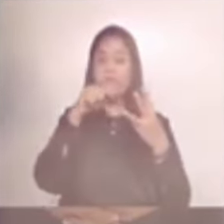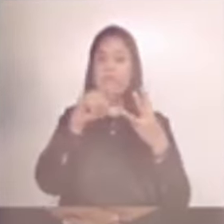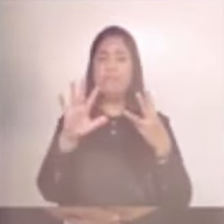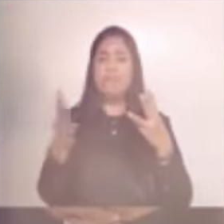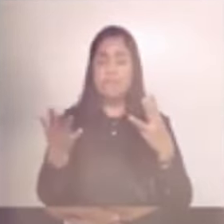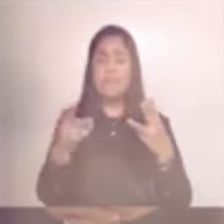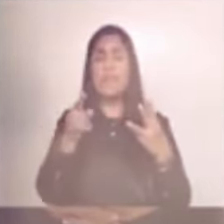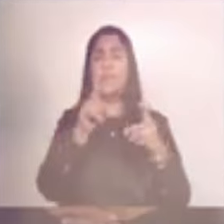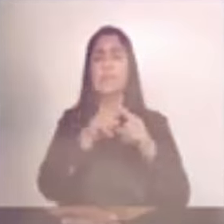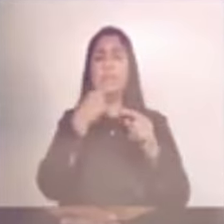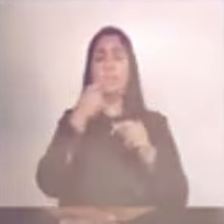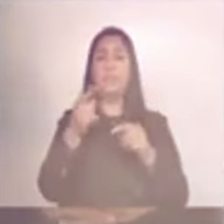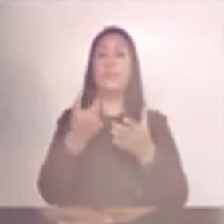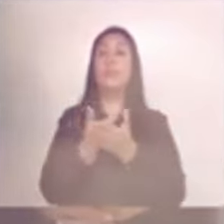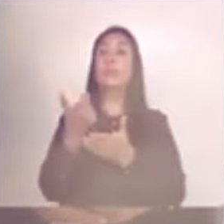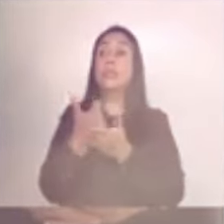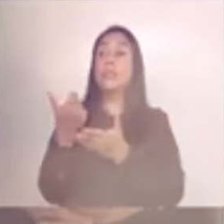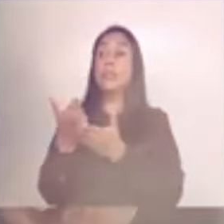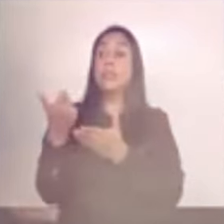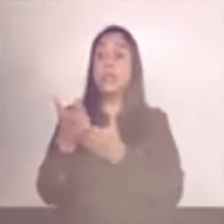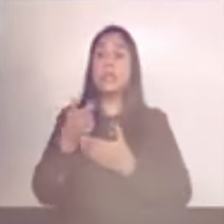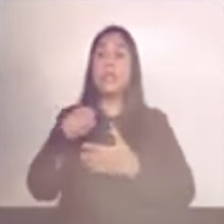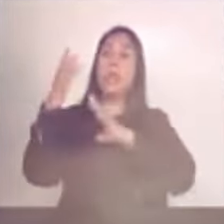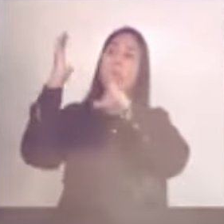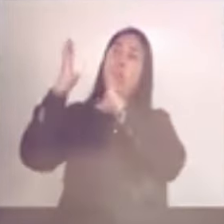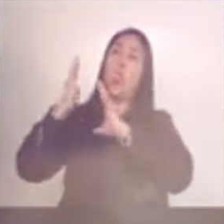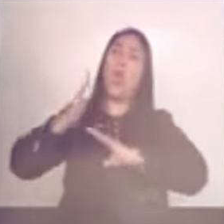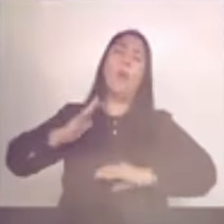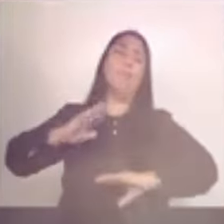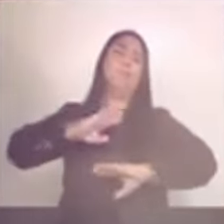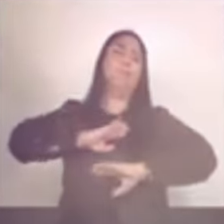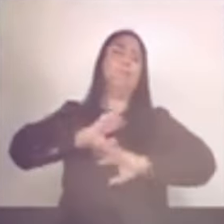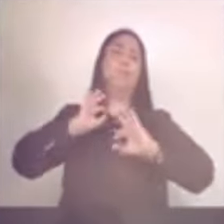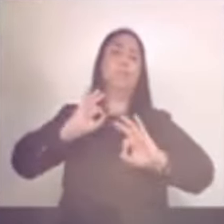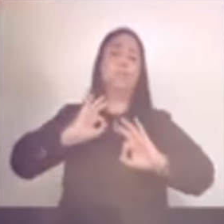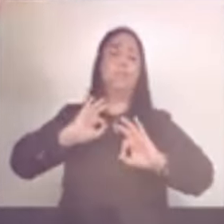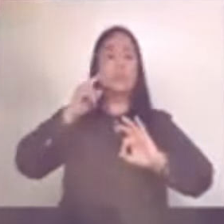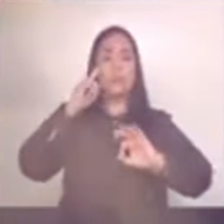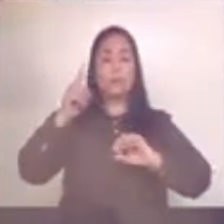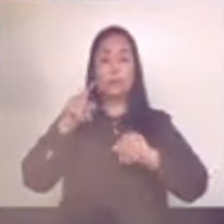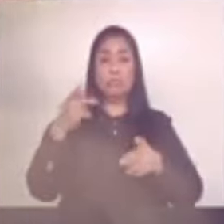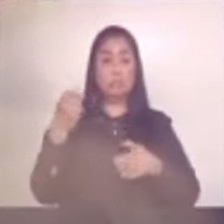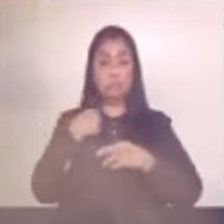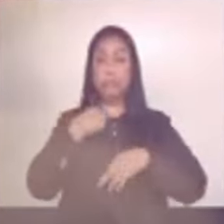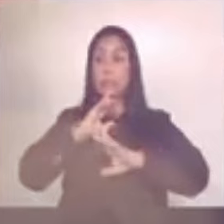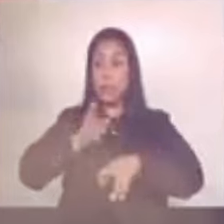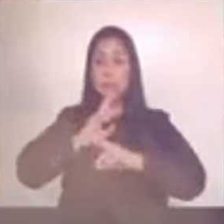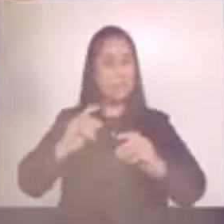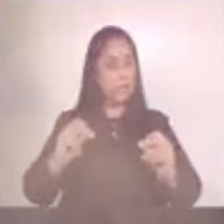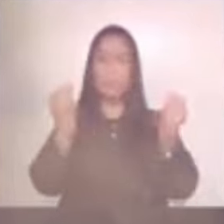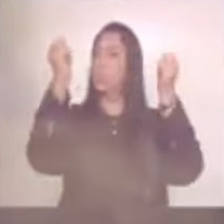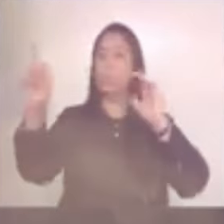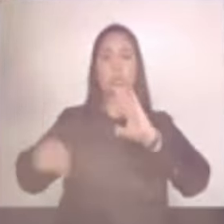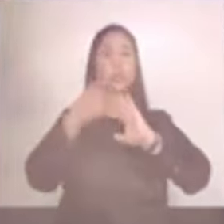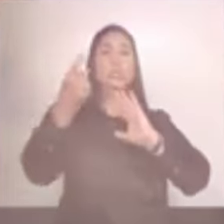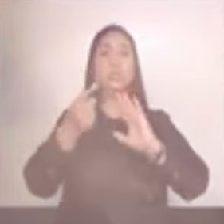es comprando insumos para llenar las bodegas y poder estar en situación de responder inmediatamente